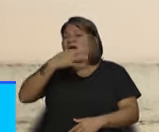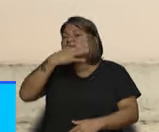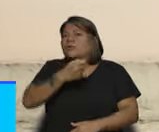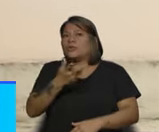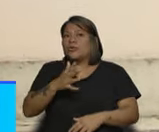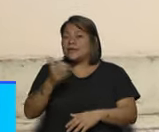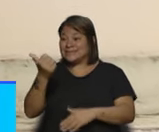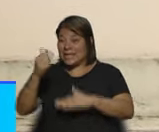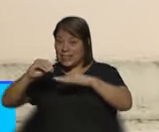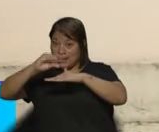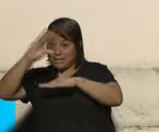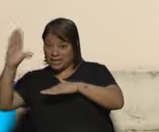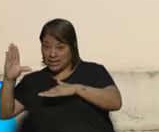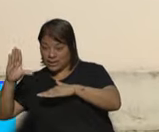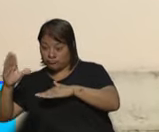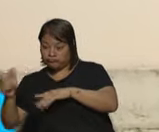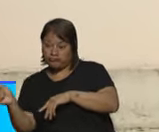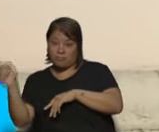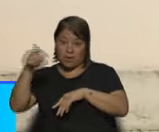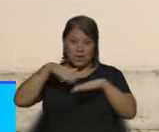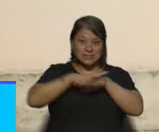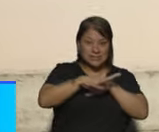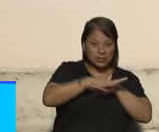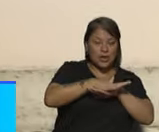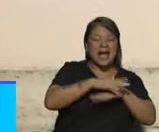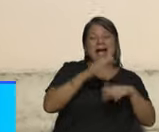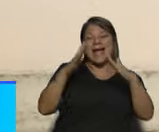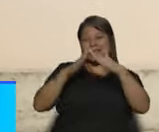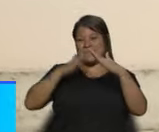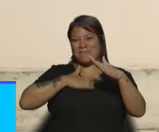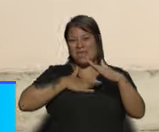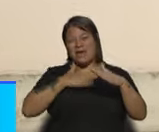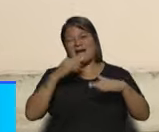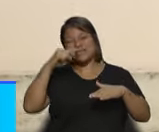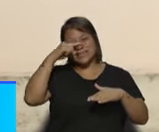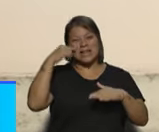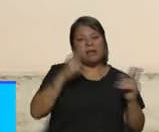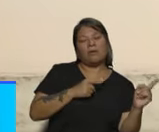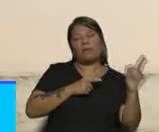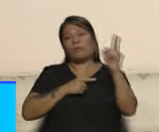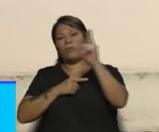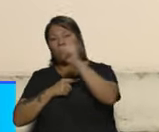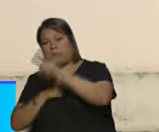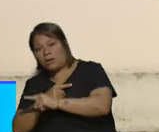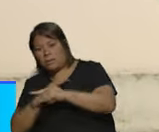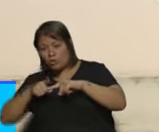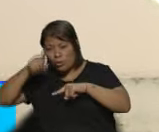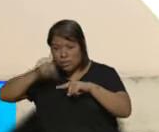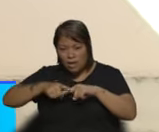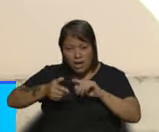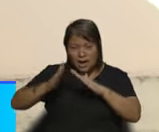salgo a las 6 y estoy volviendo a las 7 a las 6 de la tarde en la casa todo el día fuera día Ajá exactamente vale la